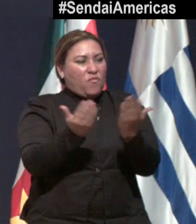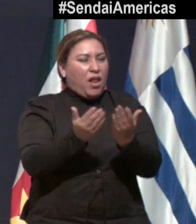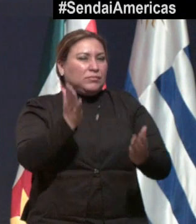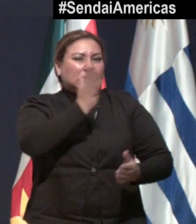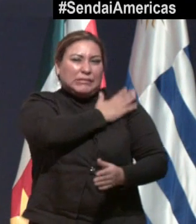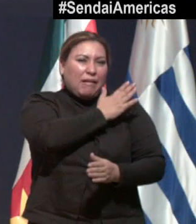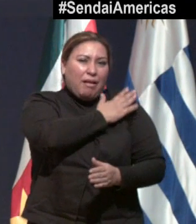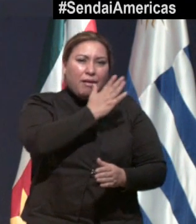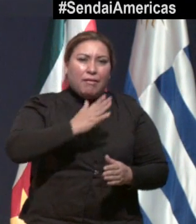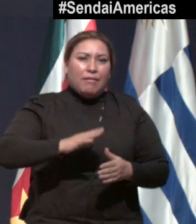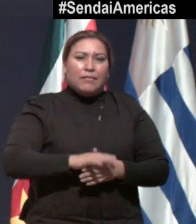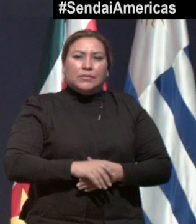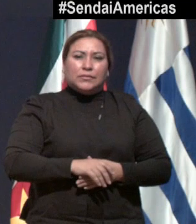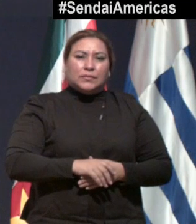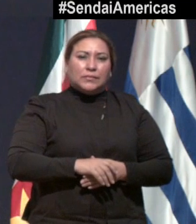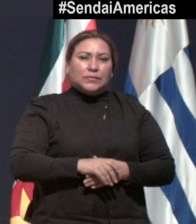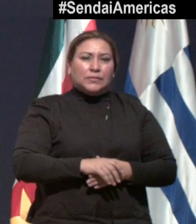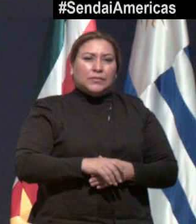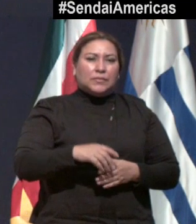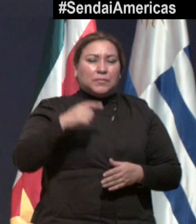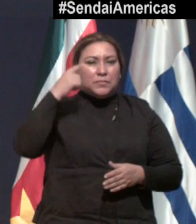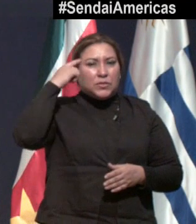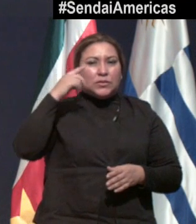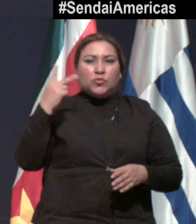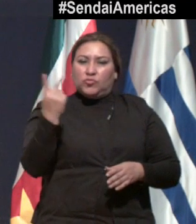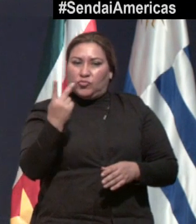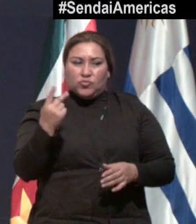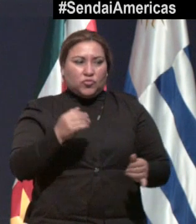que vamos a trabajar en los próximos 2 días.